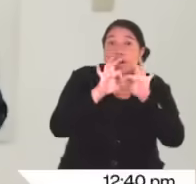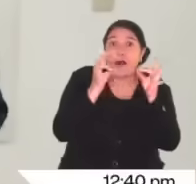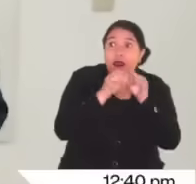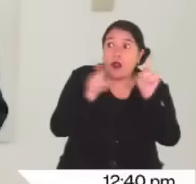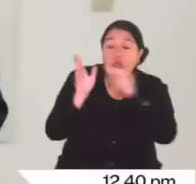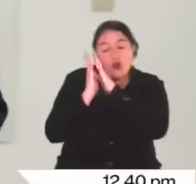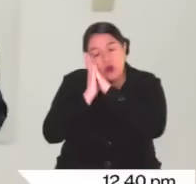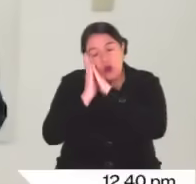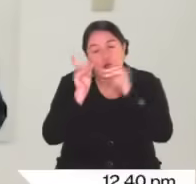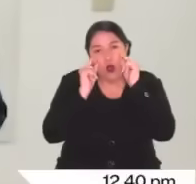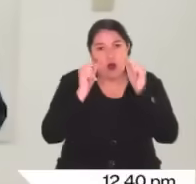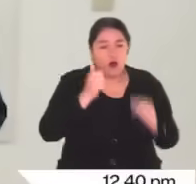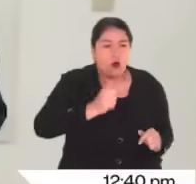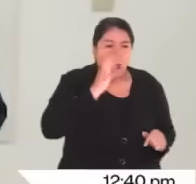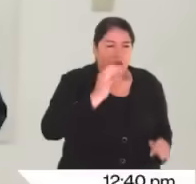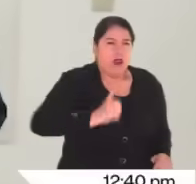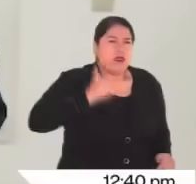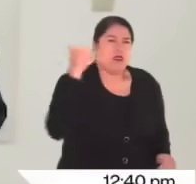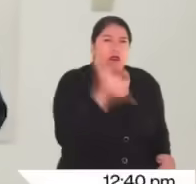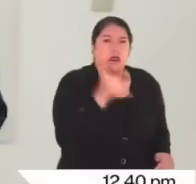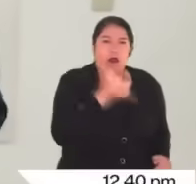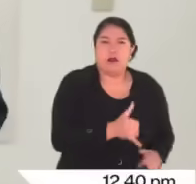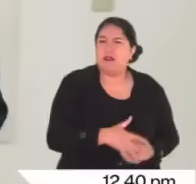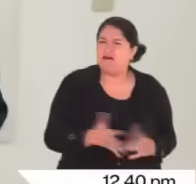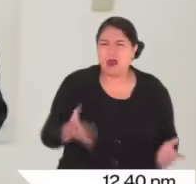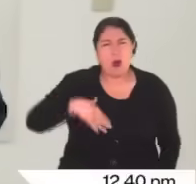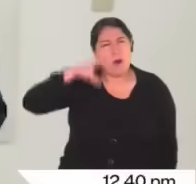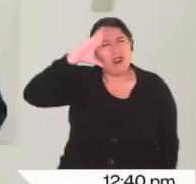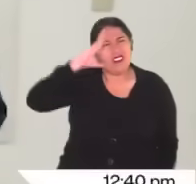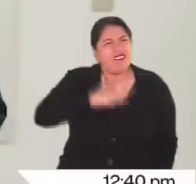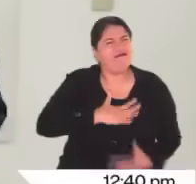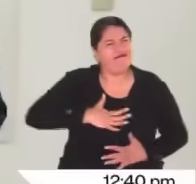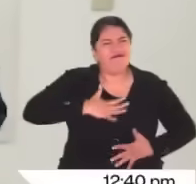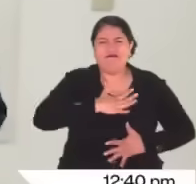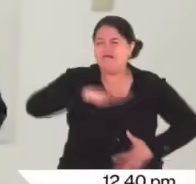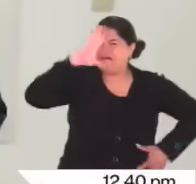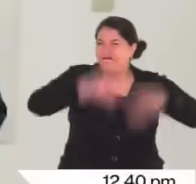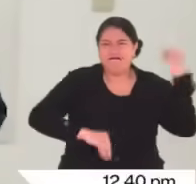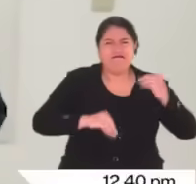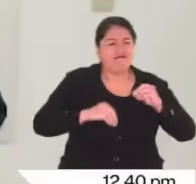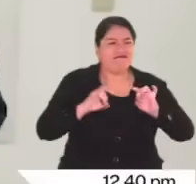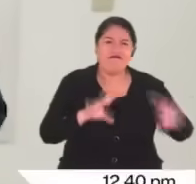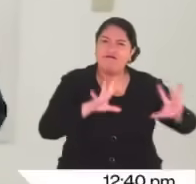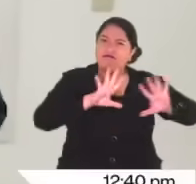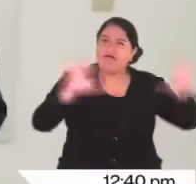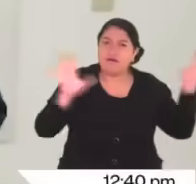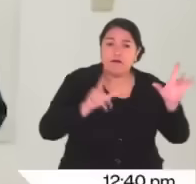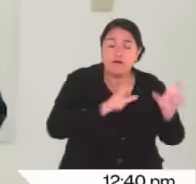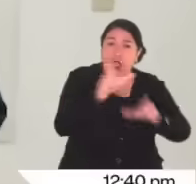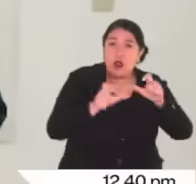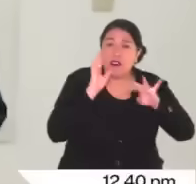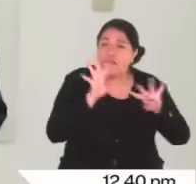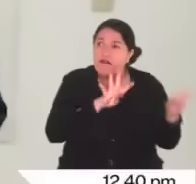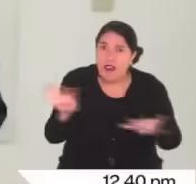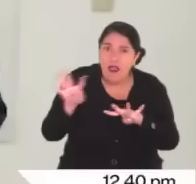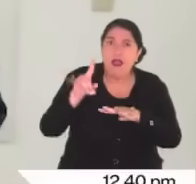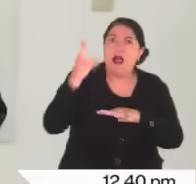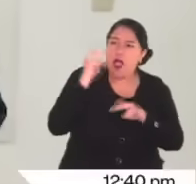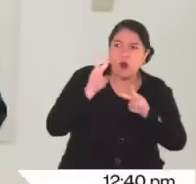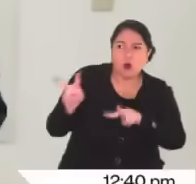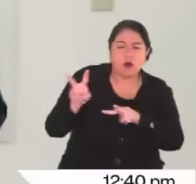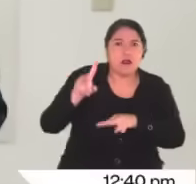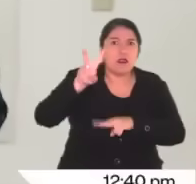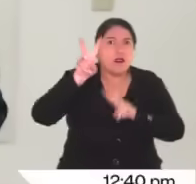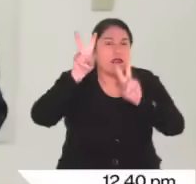la Policía Nacional rechaza estos actos E invita a la ciudadanía a denunciar cualquier caso que